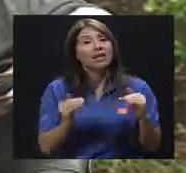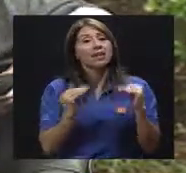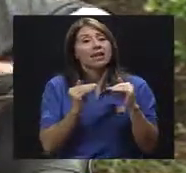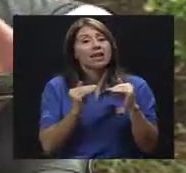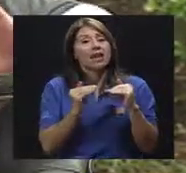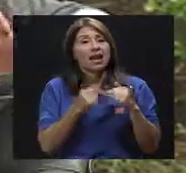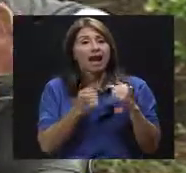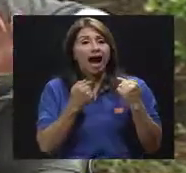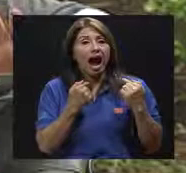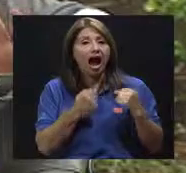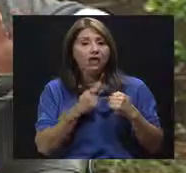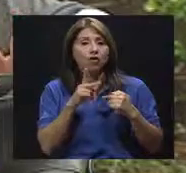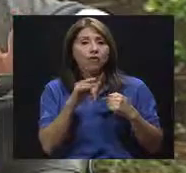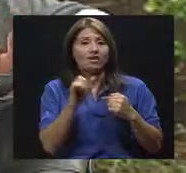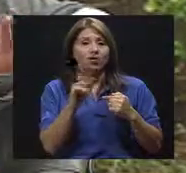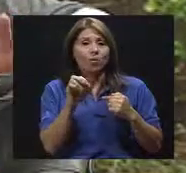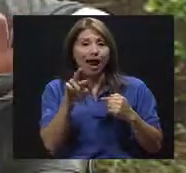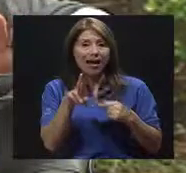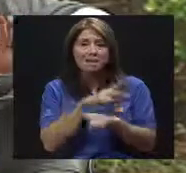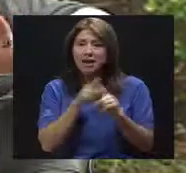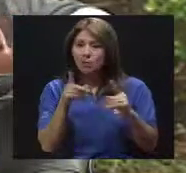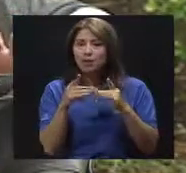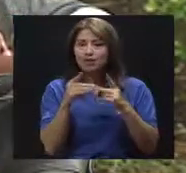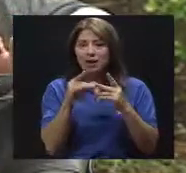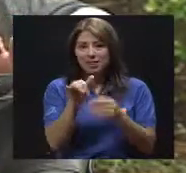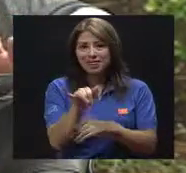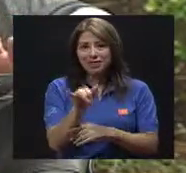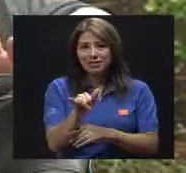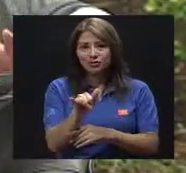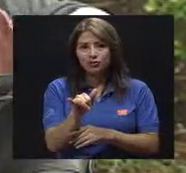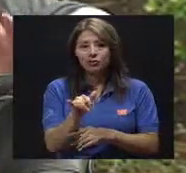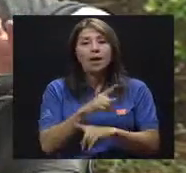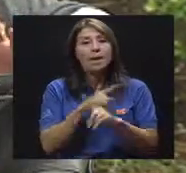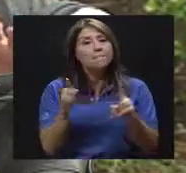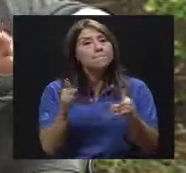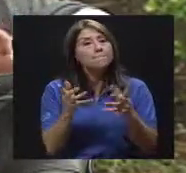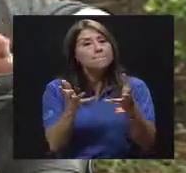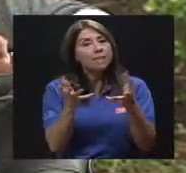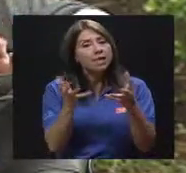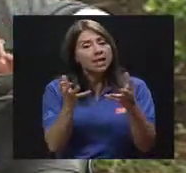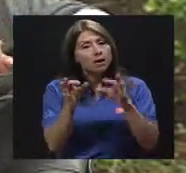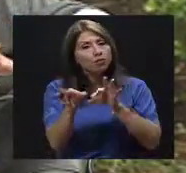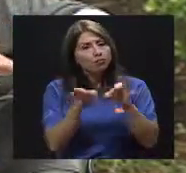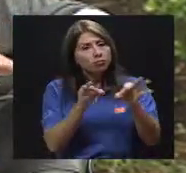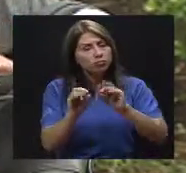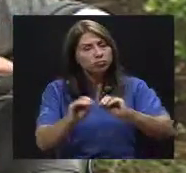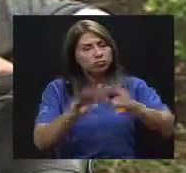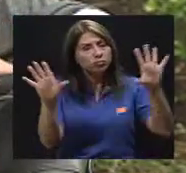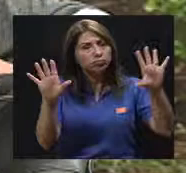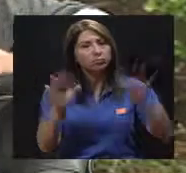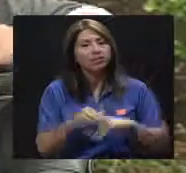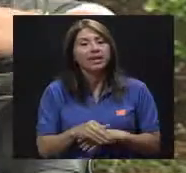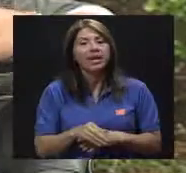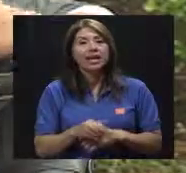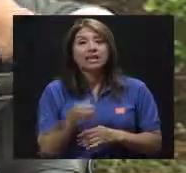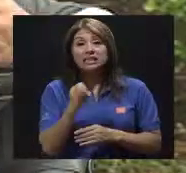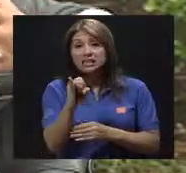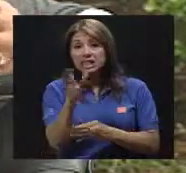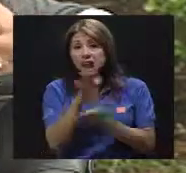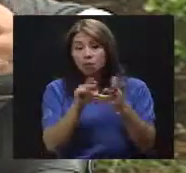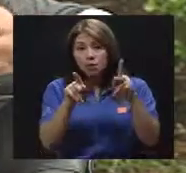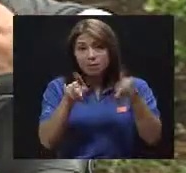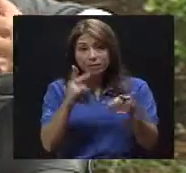cardiovascular, pero principalmente esos. Lo que sí yo quisiera dejar tal vez un poco claro es que si hay alguno de